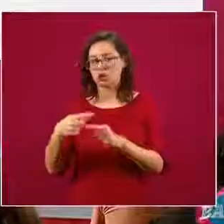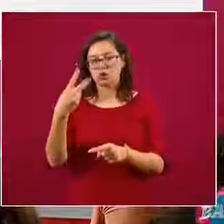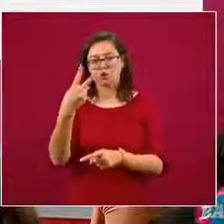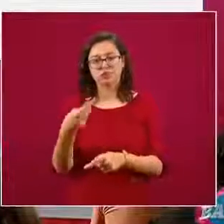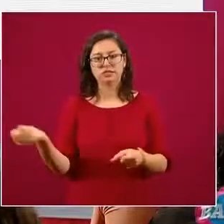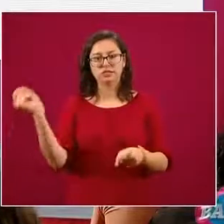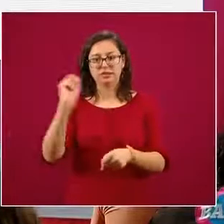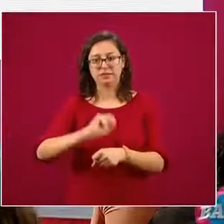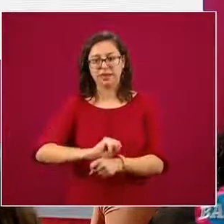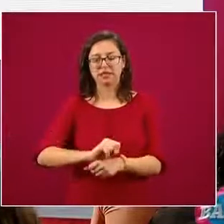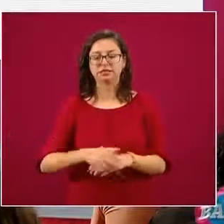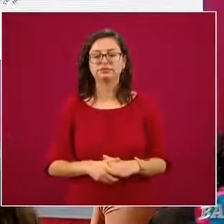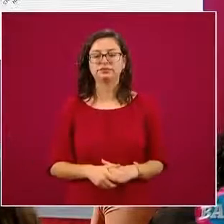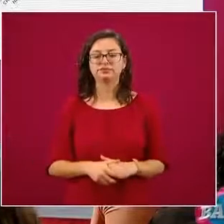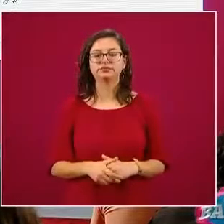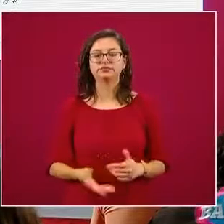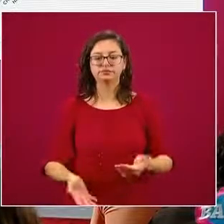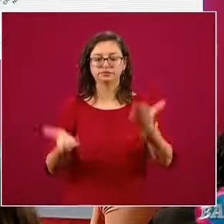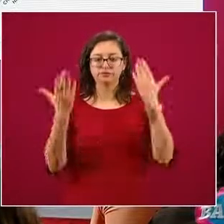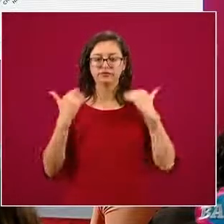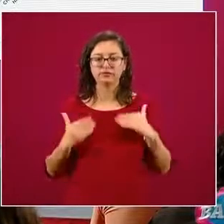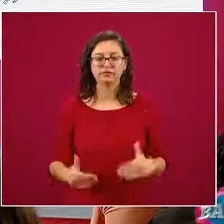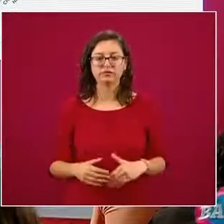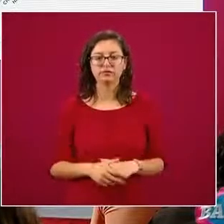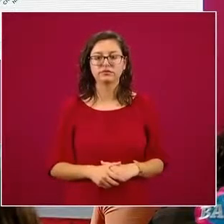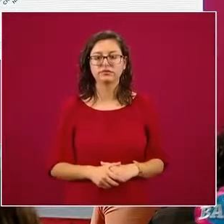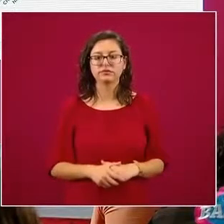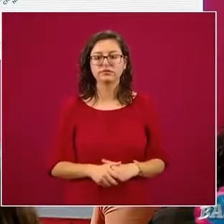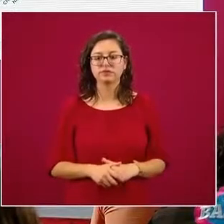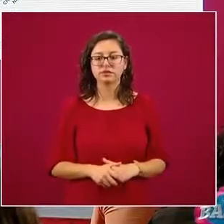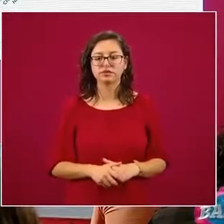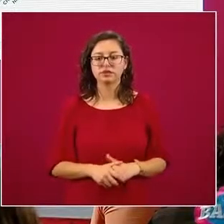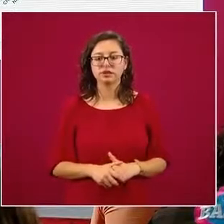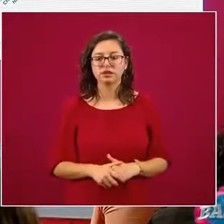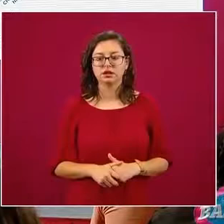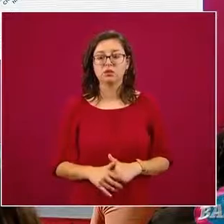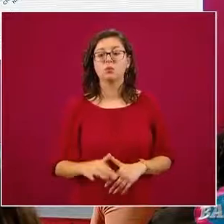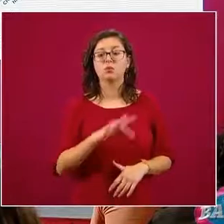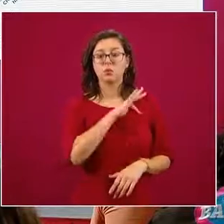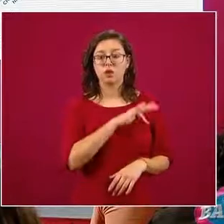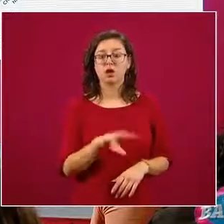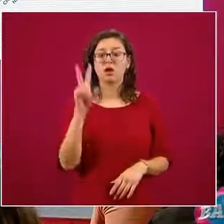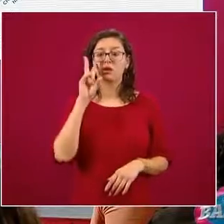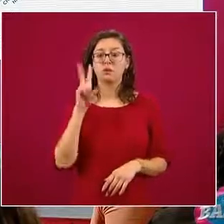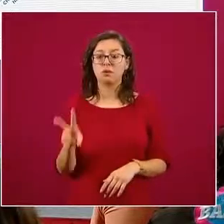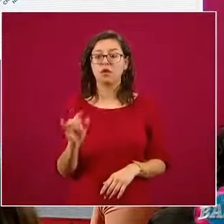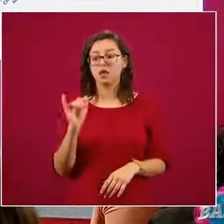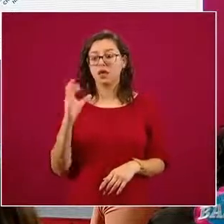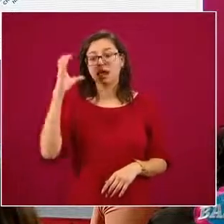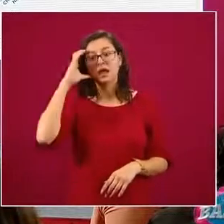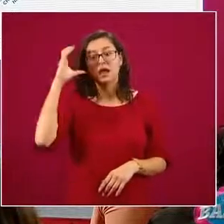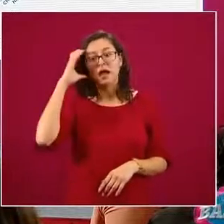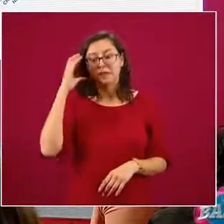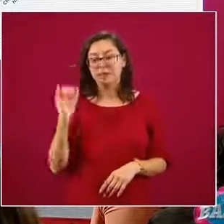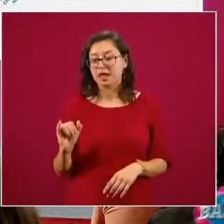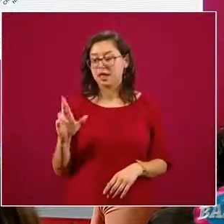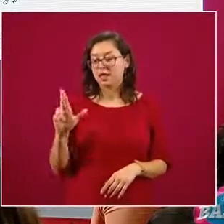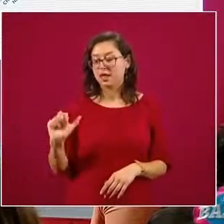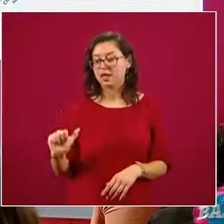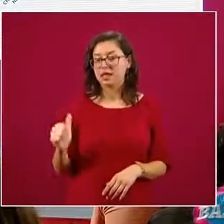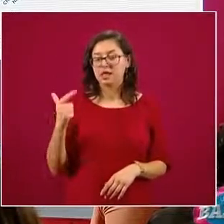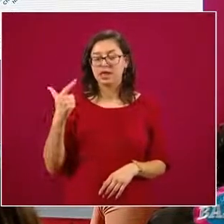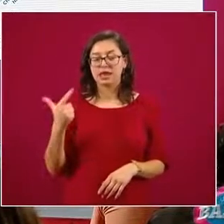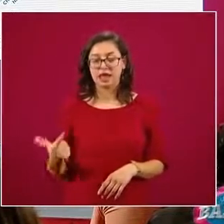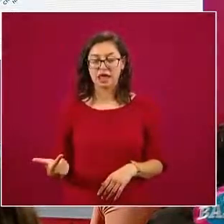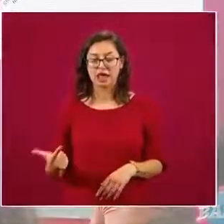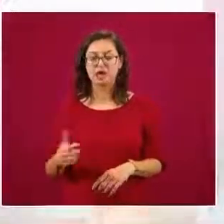Veamos la siguiente diapositiva. Tenemos la ocupación de camas general, 45%, es similar a la del